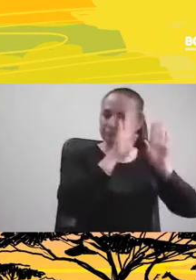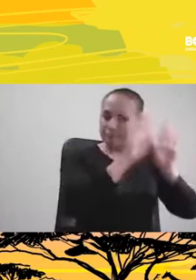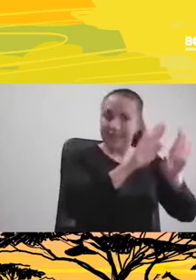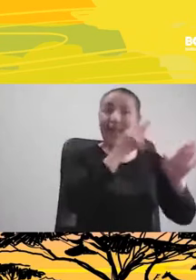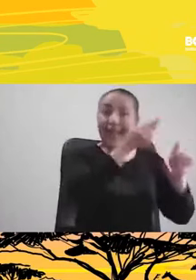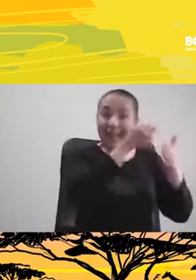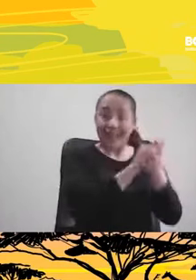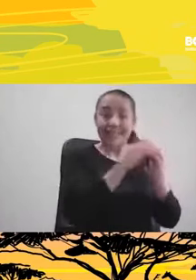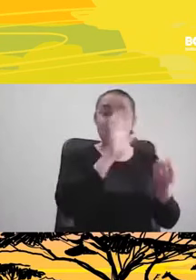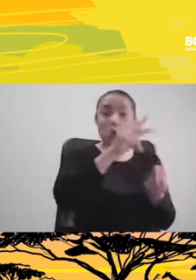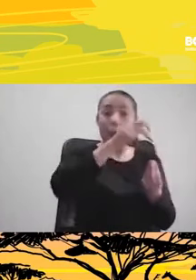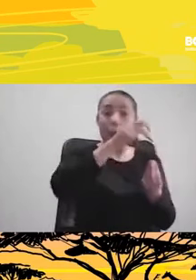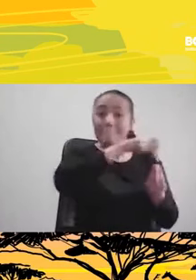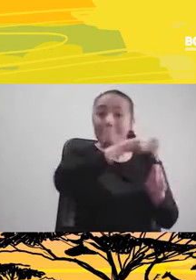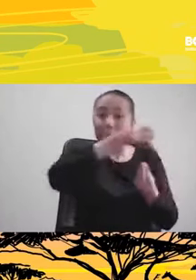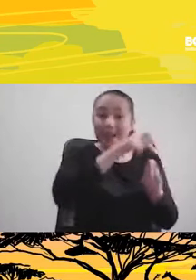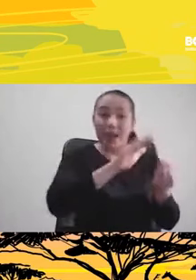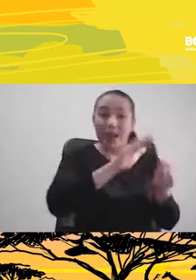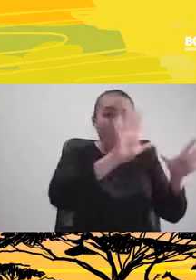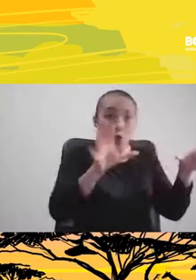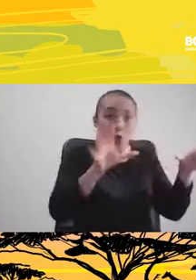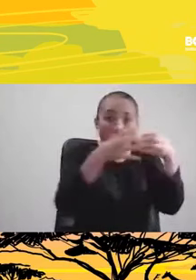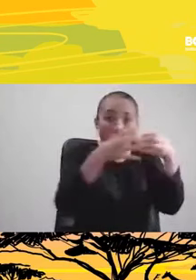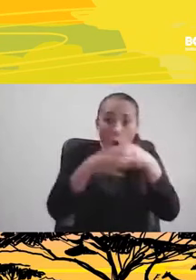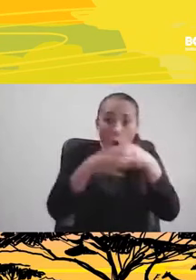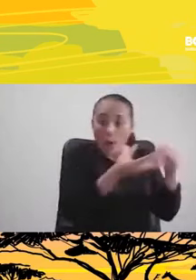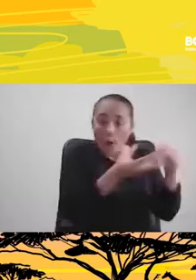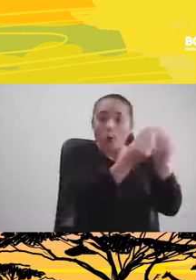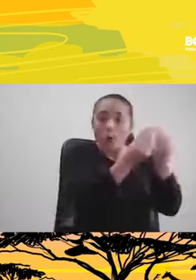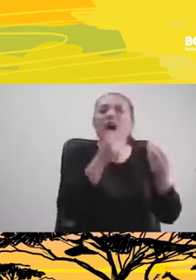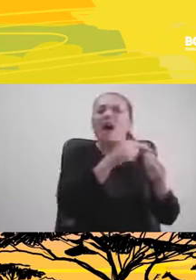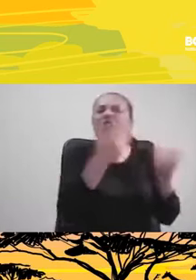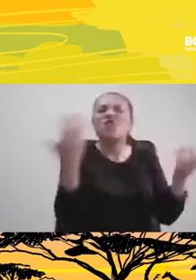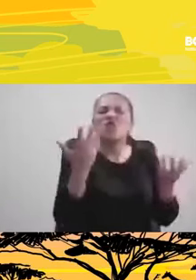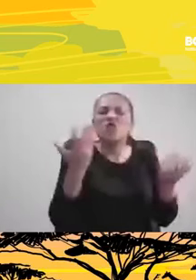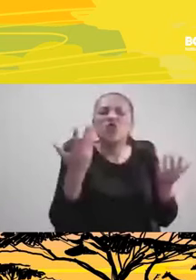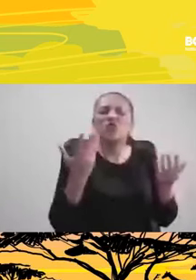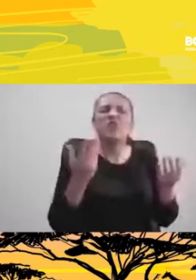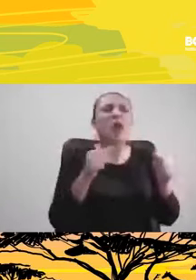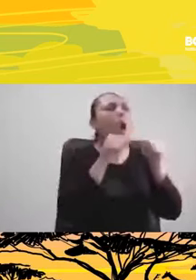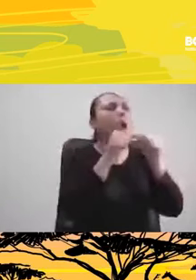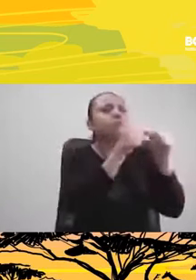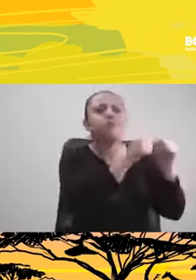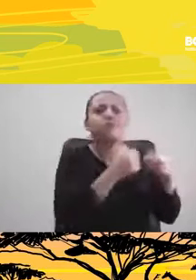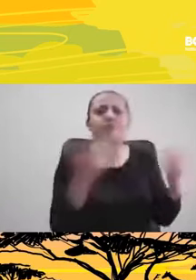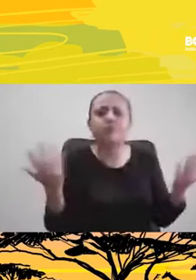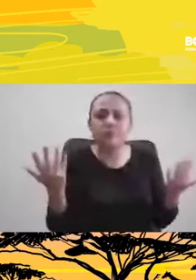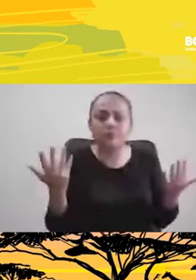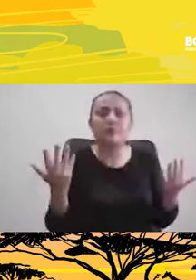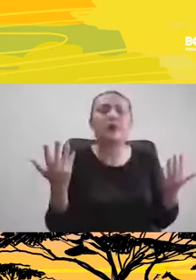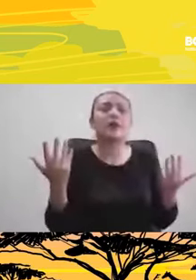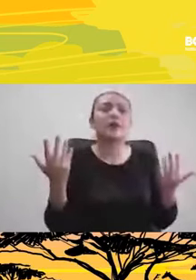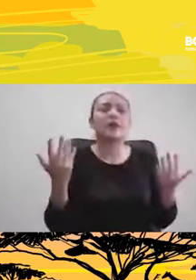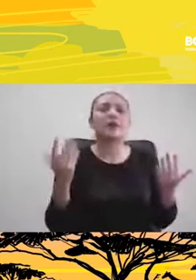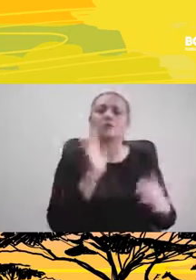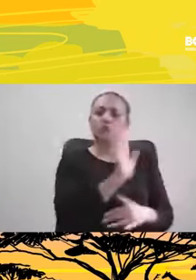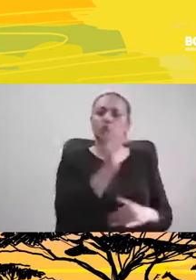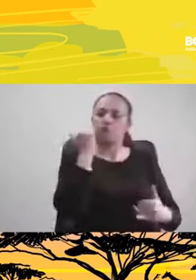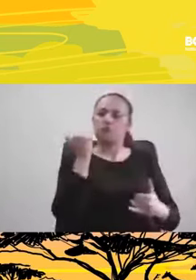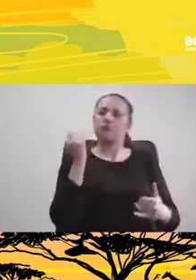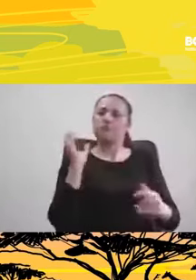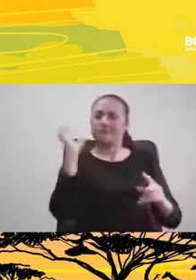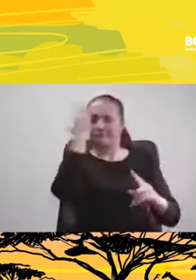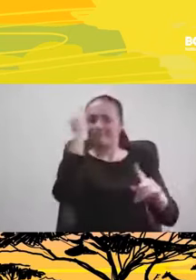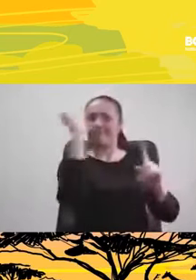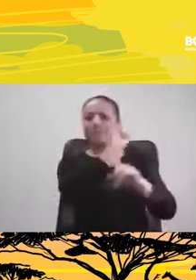comunidades palenqueras actuales se ubican actualmente en zonas de identificadas como el Palenque